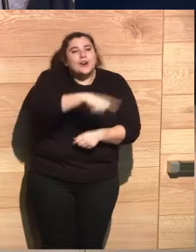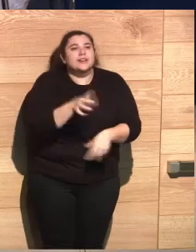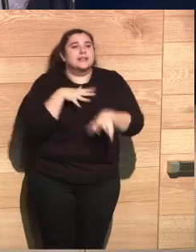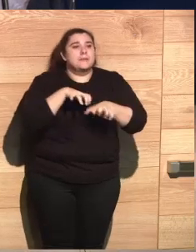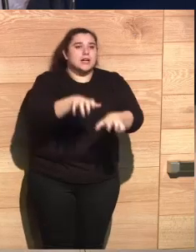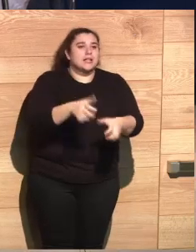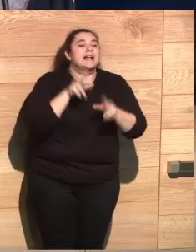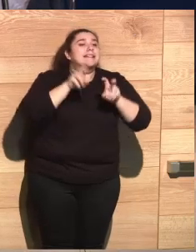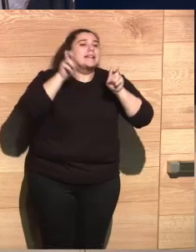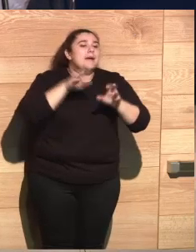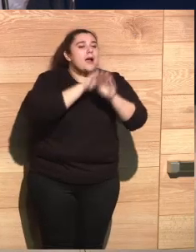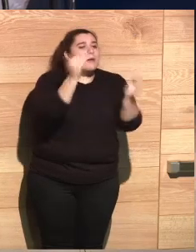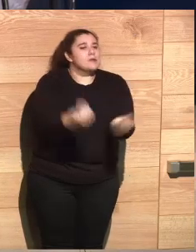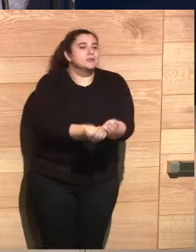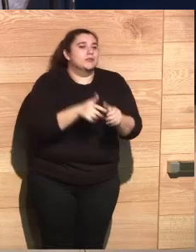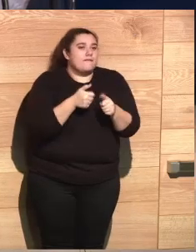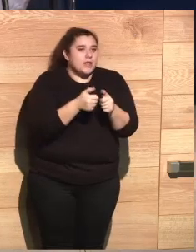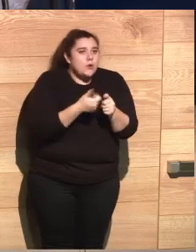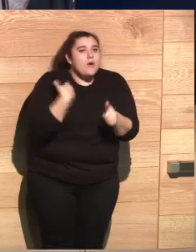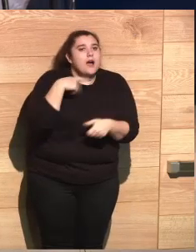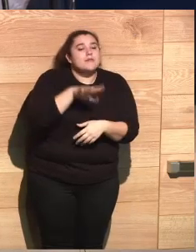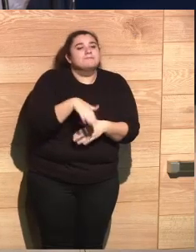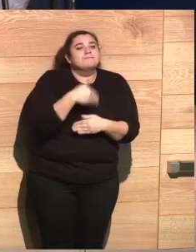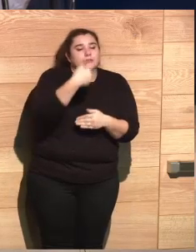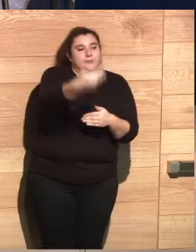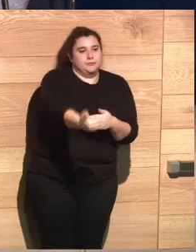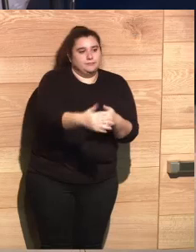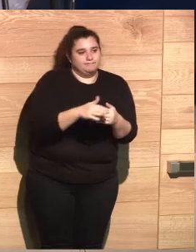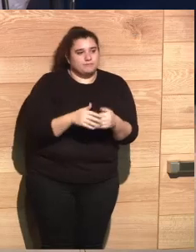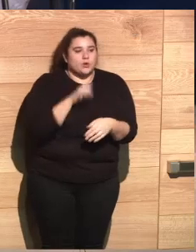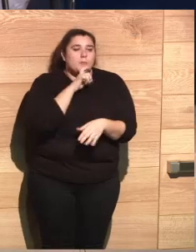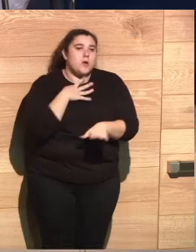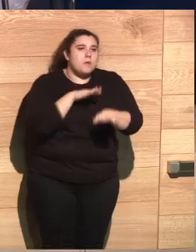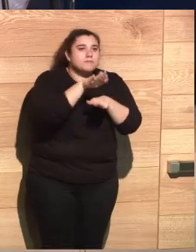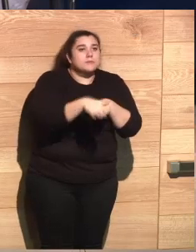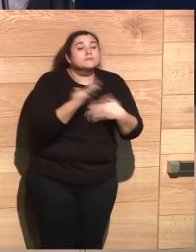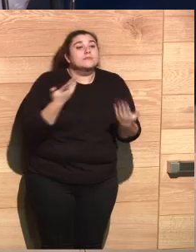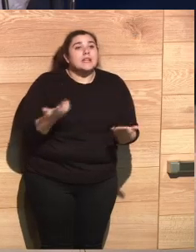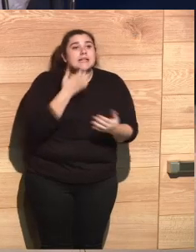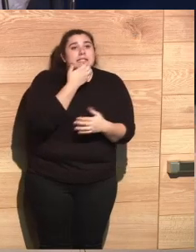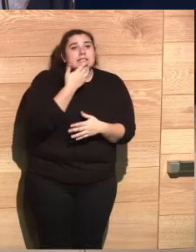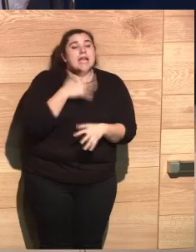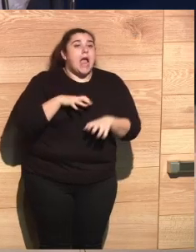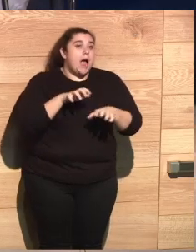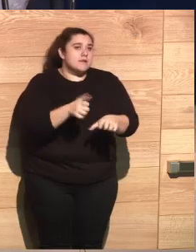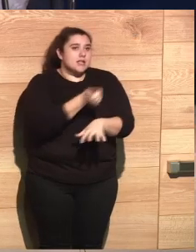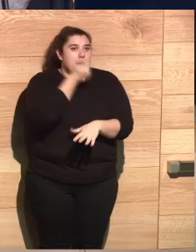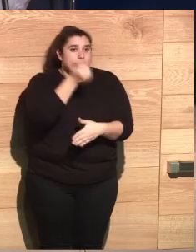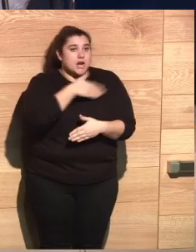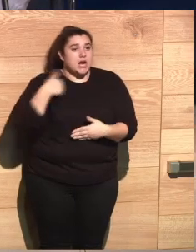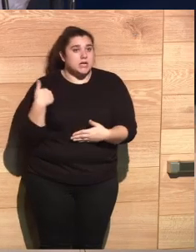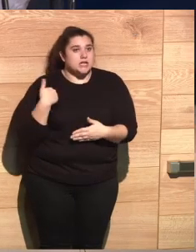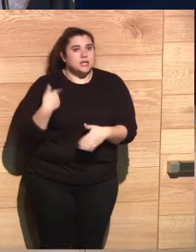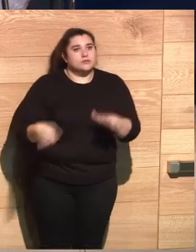del mundo del videojuego más allá de lo que se suele abordar, y si queréis aprender mucho más, pues seguid